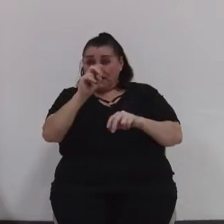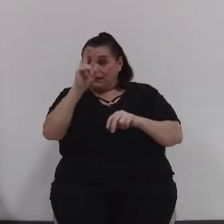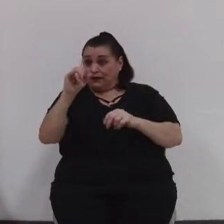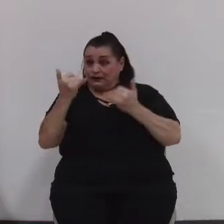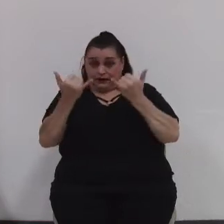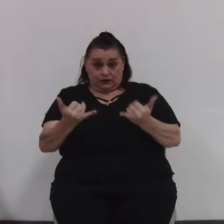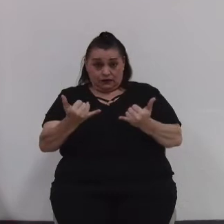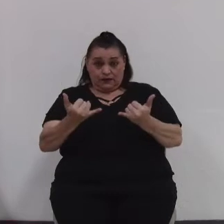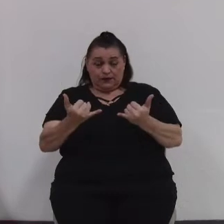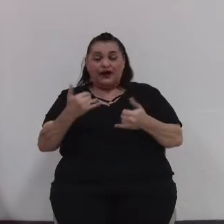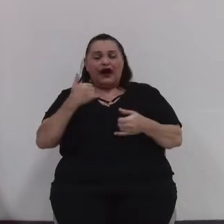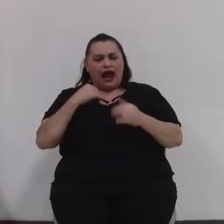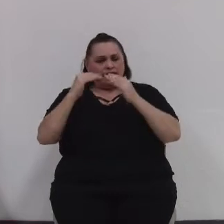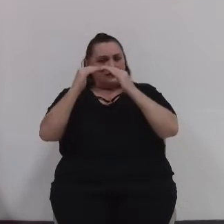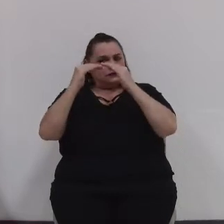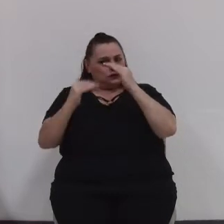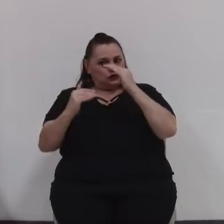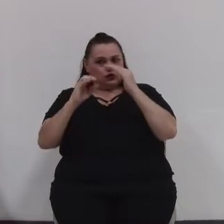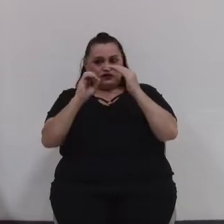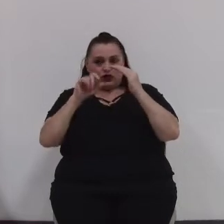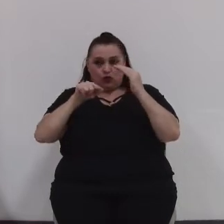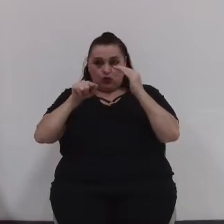actual hay una disminución de